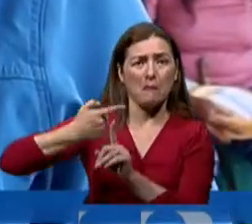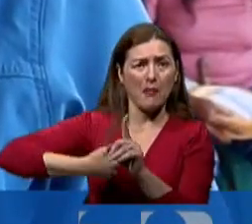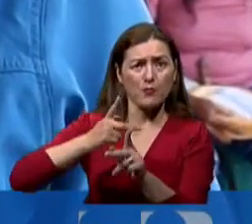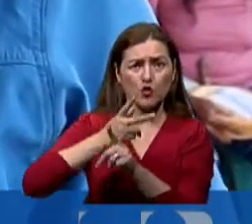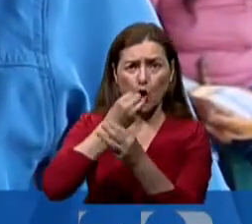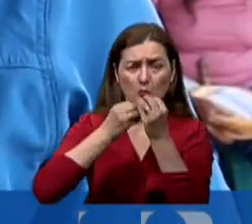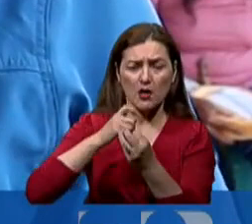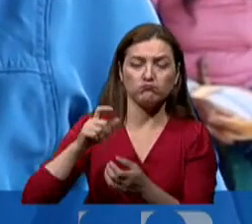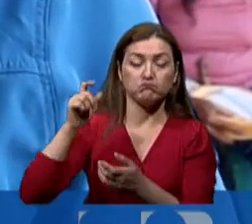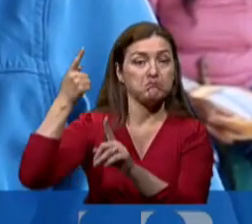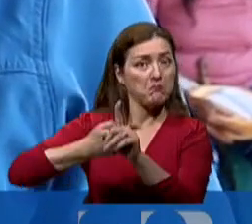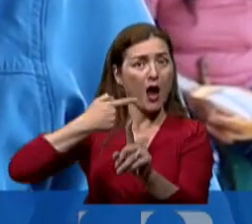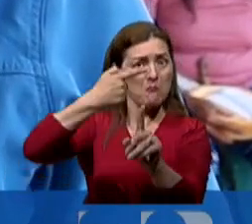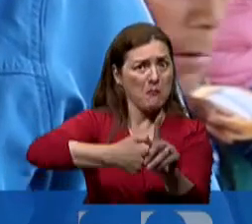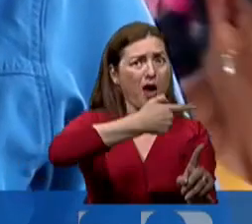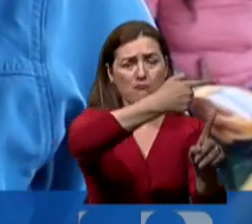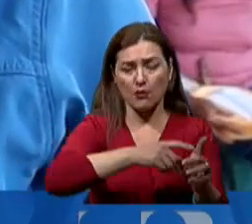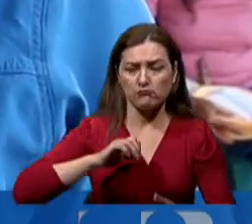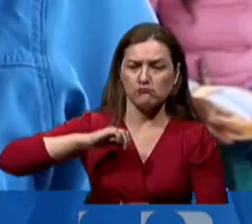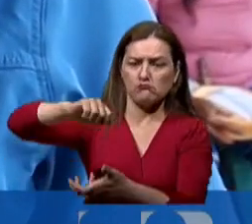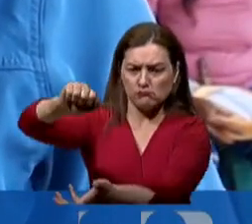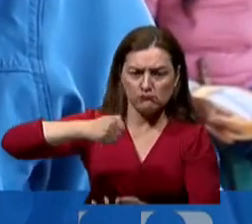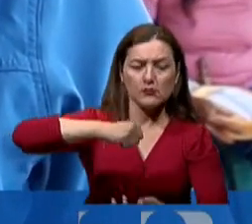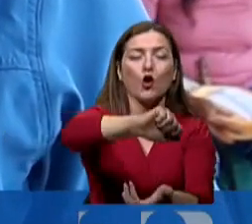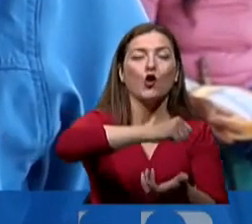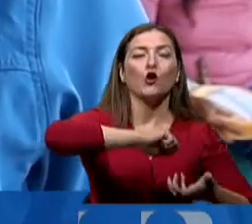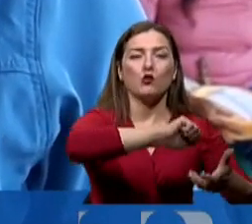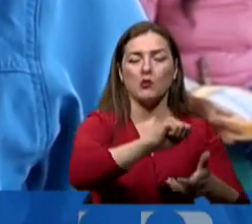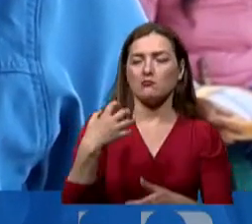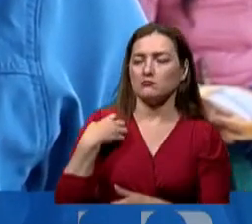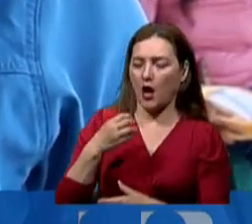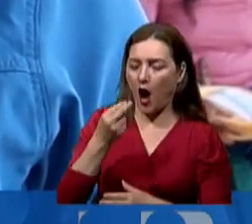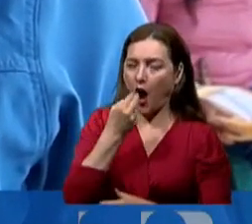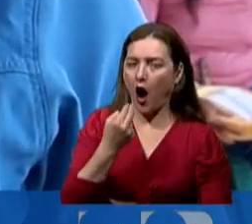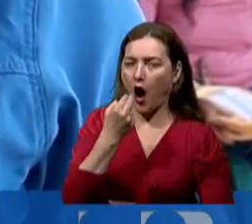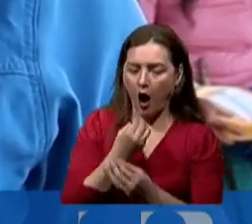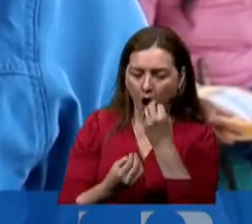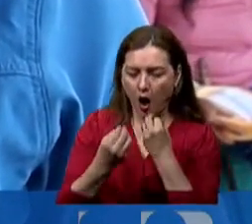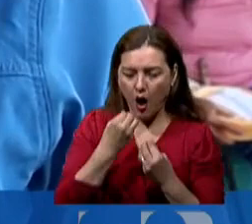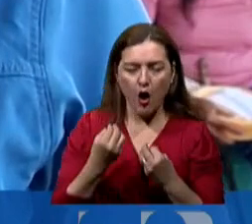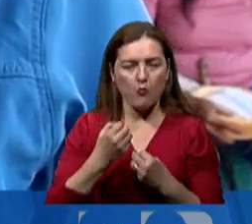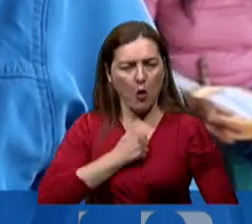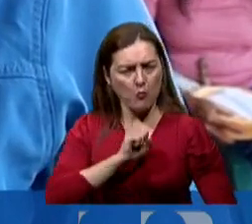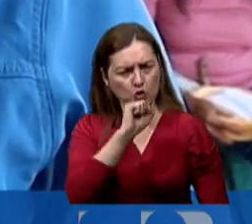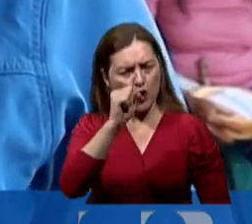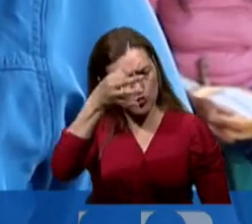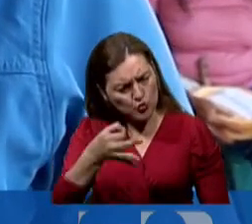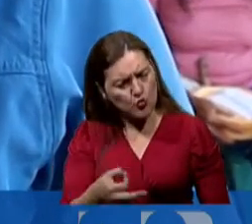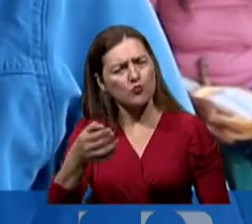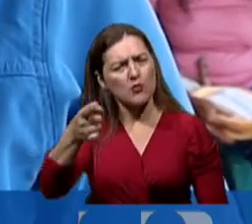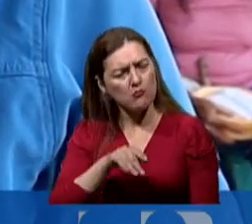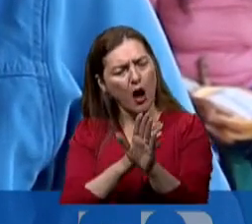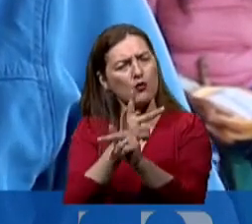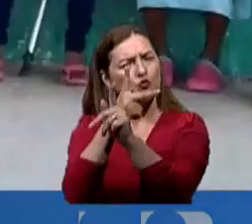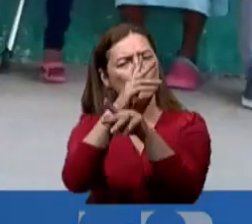kits alimenticios, de esta forma estamos garantizando el tema de la nutrición, la alimentación permanente y los derechos que tienen nuestros adultos mayores